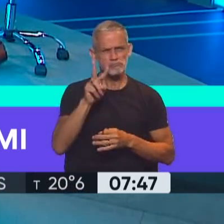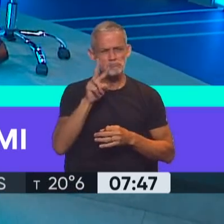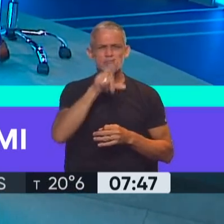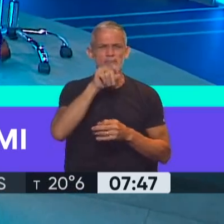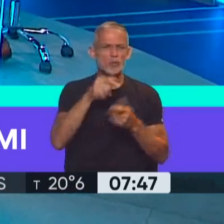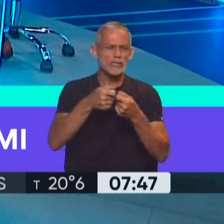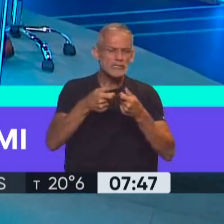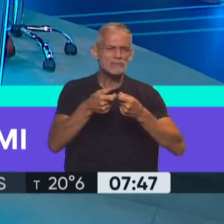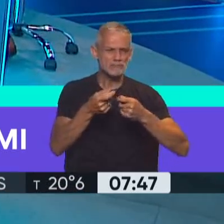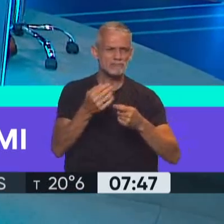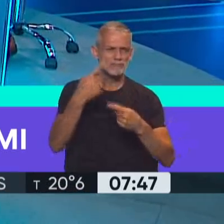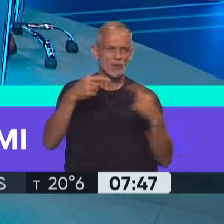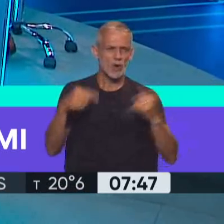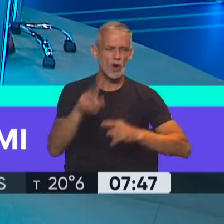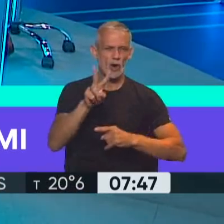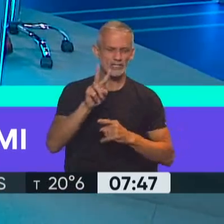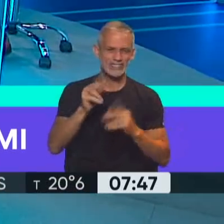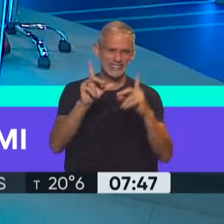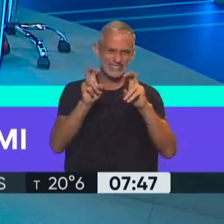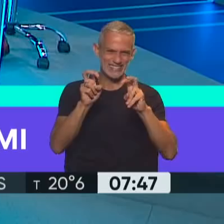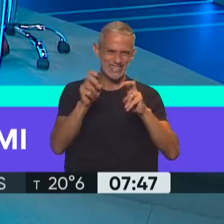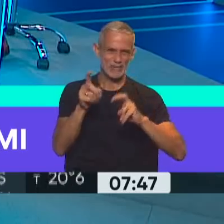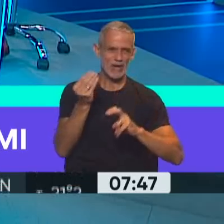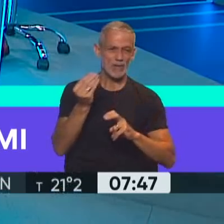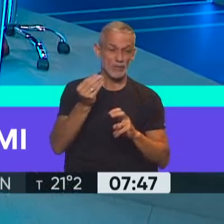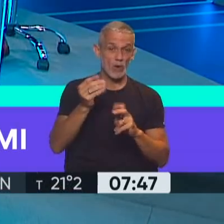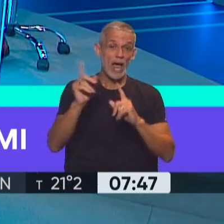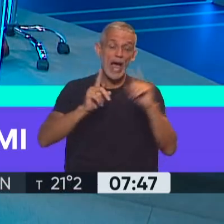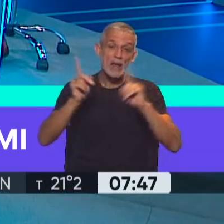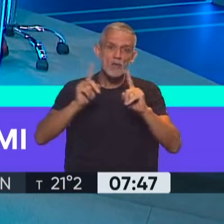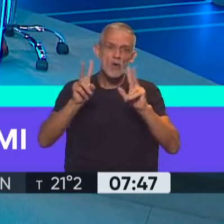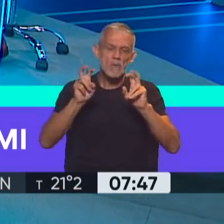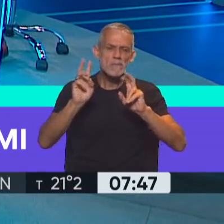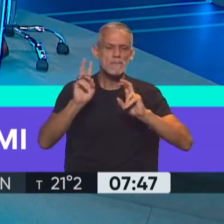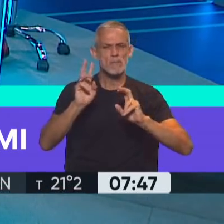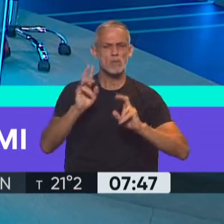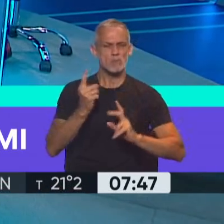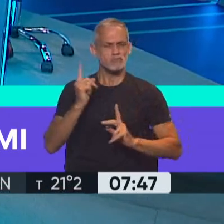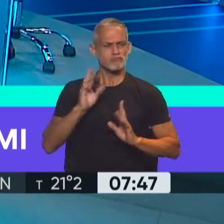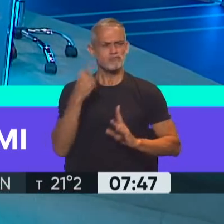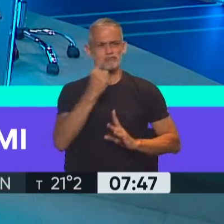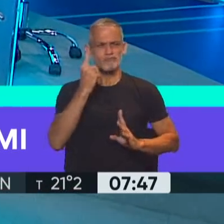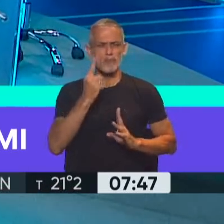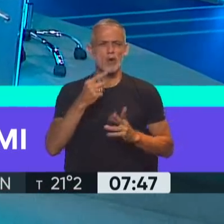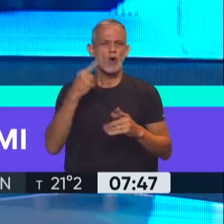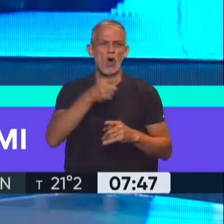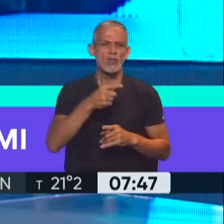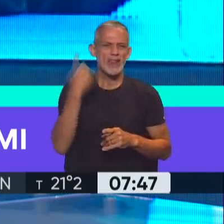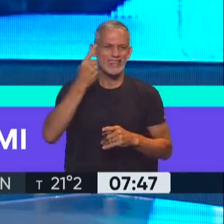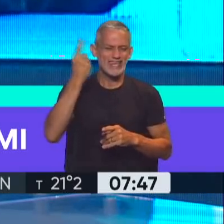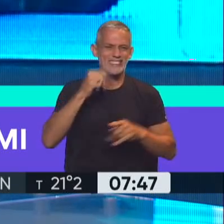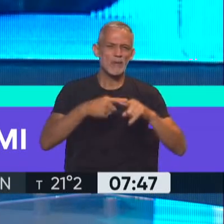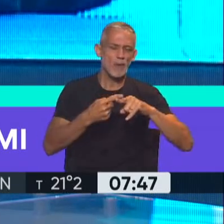y flor nos trajo justamente ese tema puntualmente con algunos cuestionamientos hacia la dirigencia política que no acompaña la